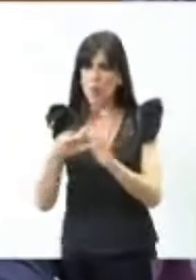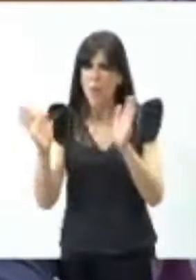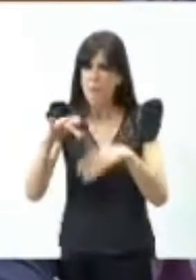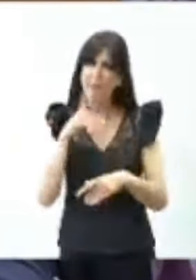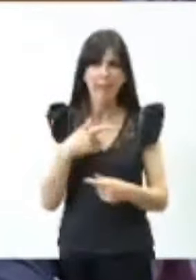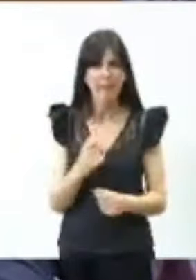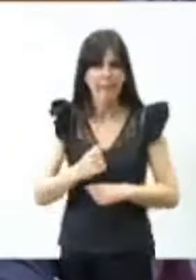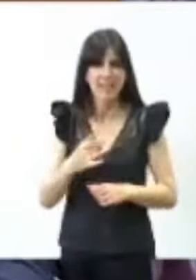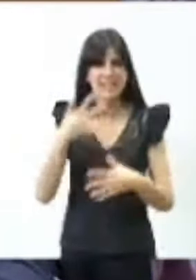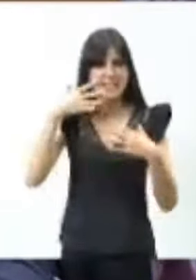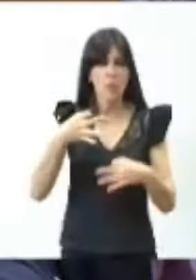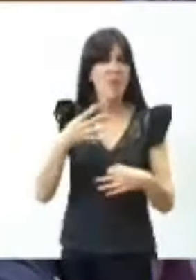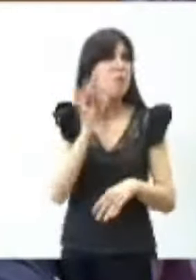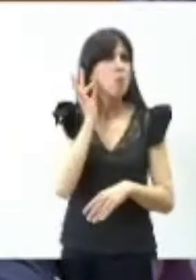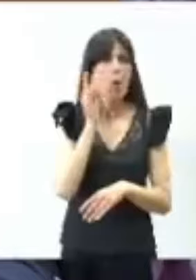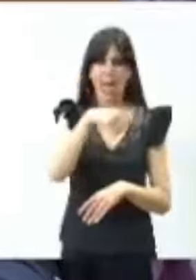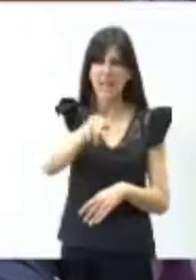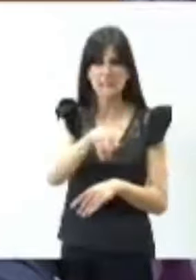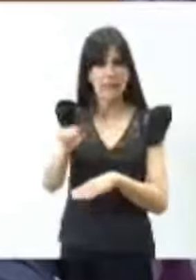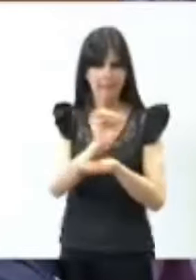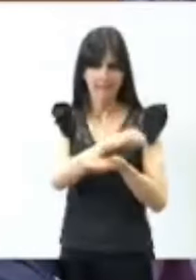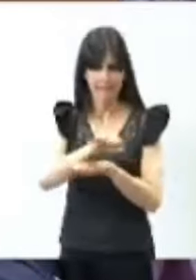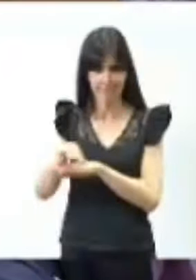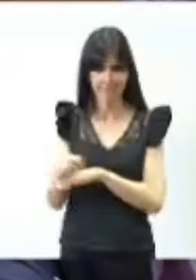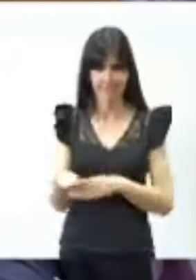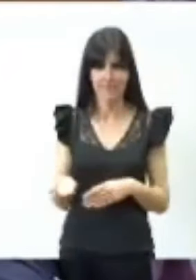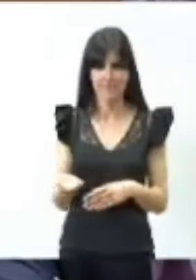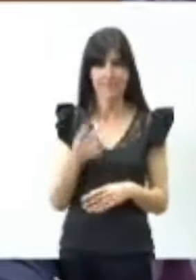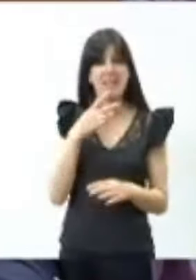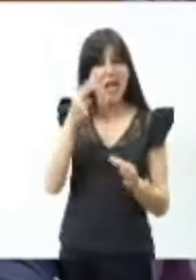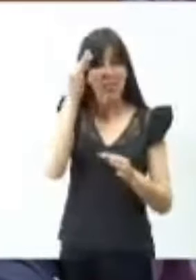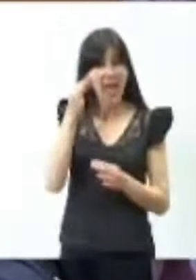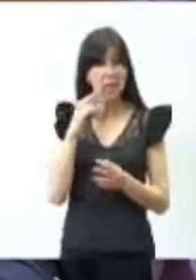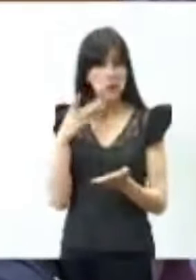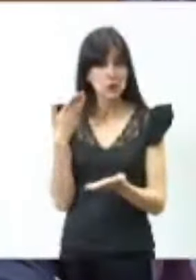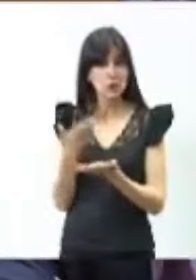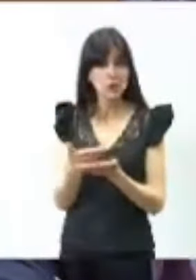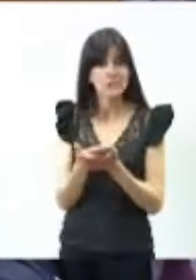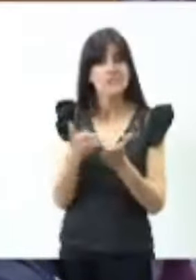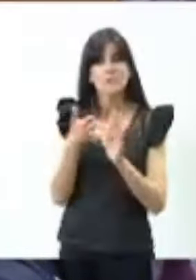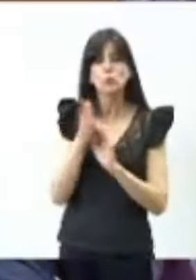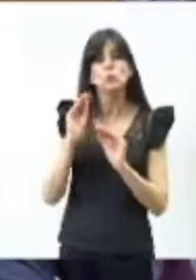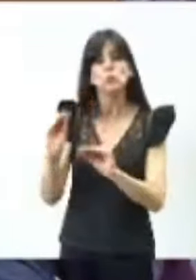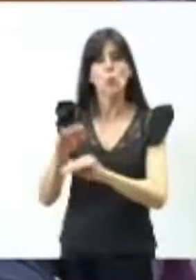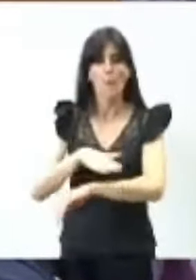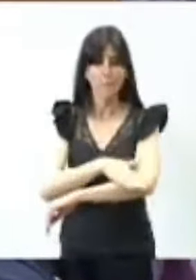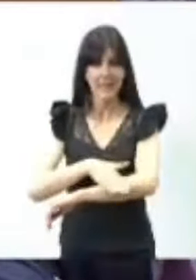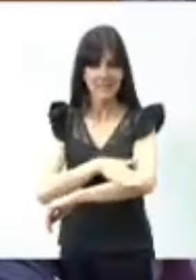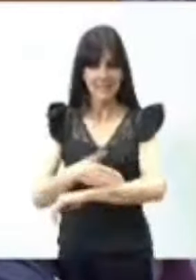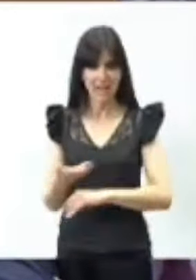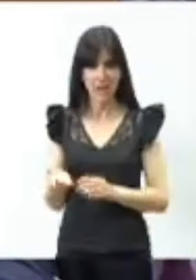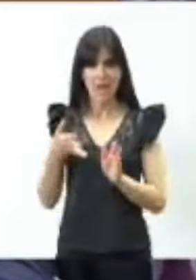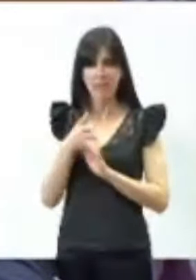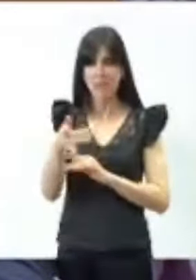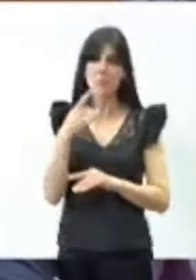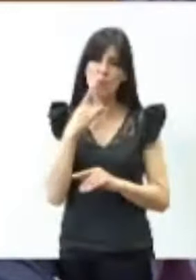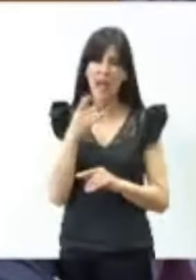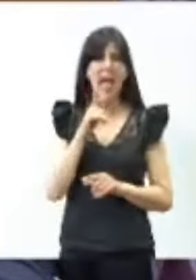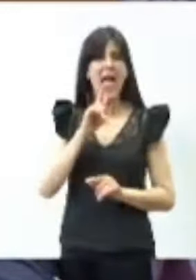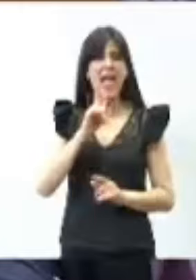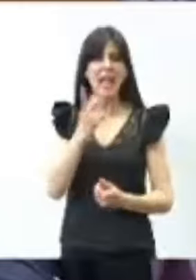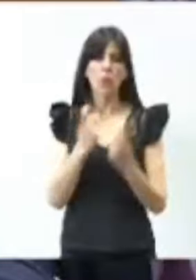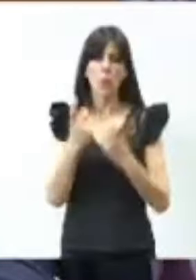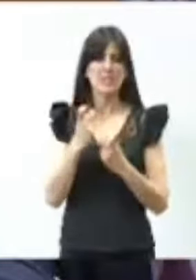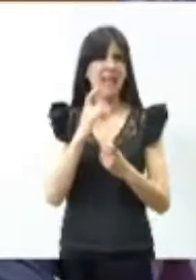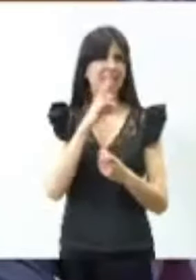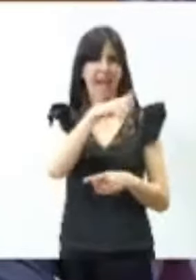importa la seguridad de las mujeres, señora ministra. Y los datos de los que partimos son los de su ministerio, esa macroencuesta que dice